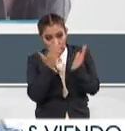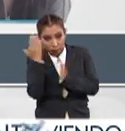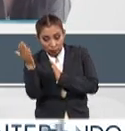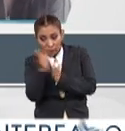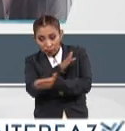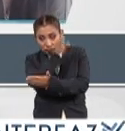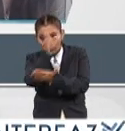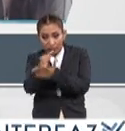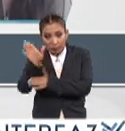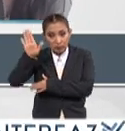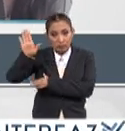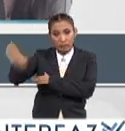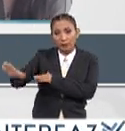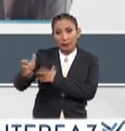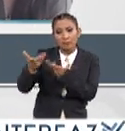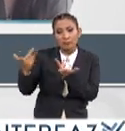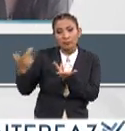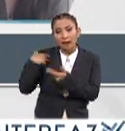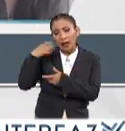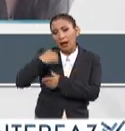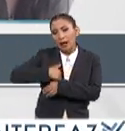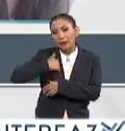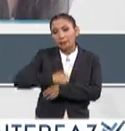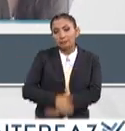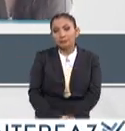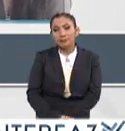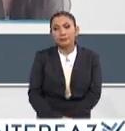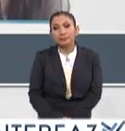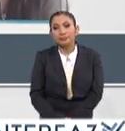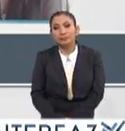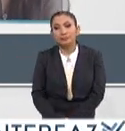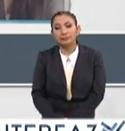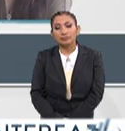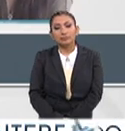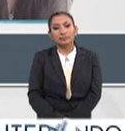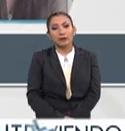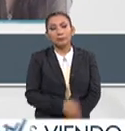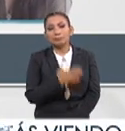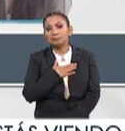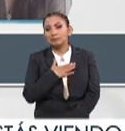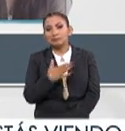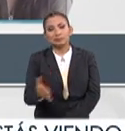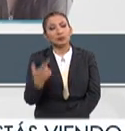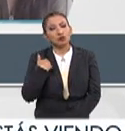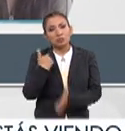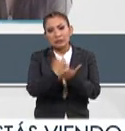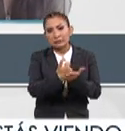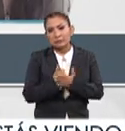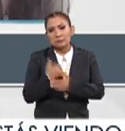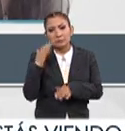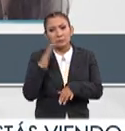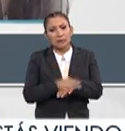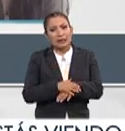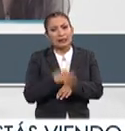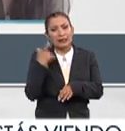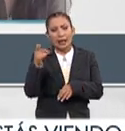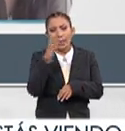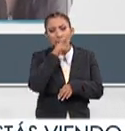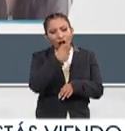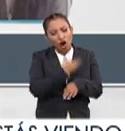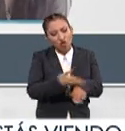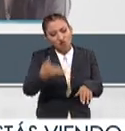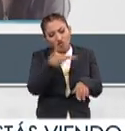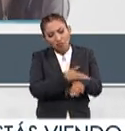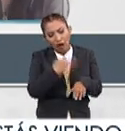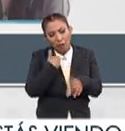el haberte ido allá a Canadá? Pues creo que me ayudó más en mejorar lo que